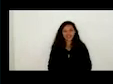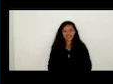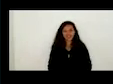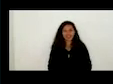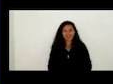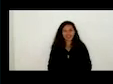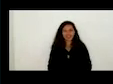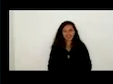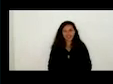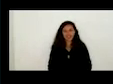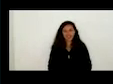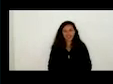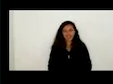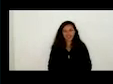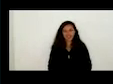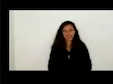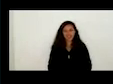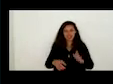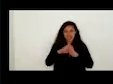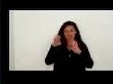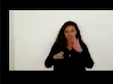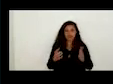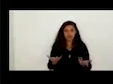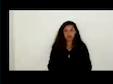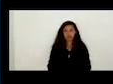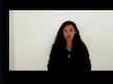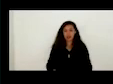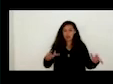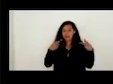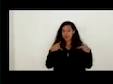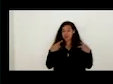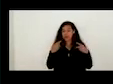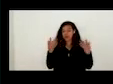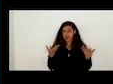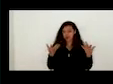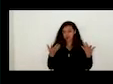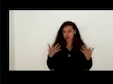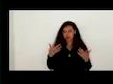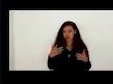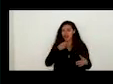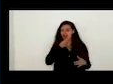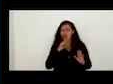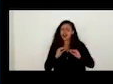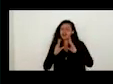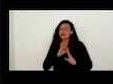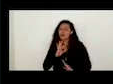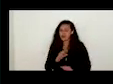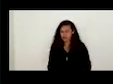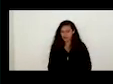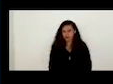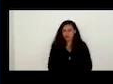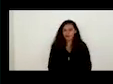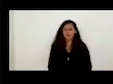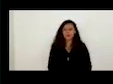¿Alguien que me quisiera dar un ejemplo? Quien guste, con gusto puede activar su micrófono.